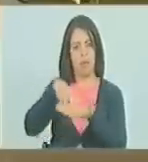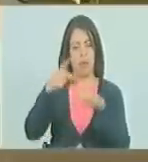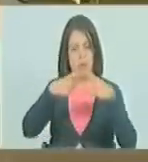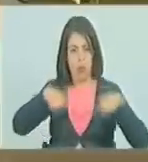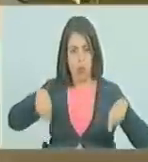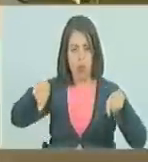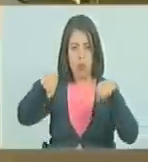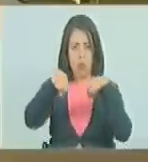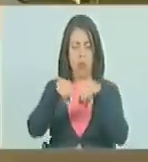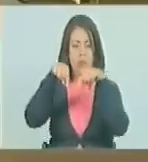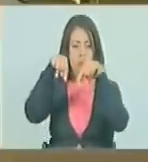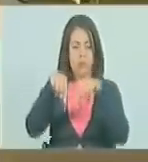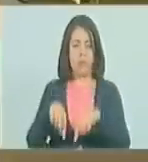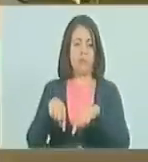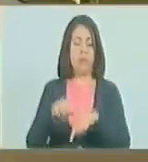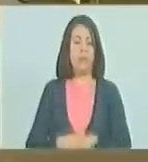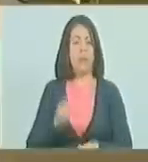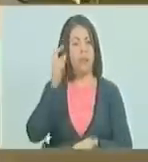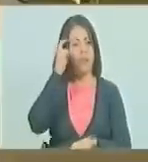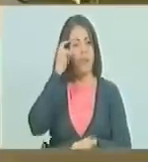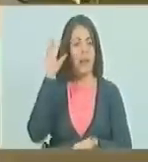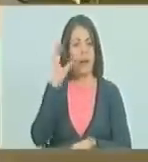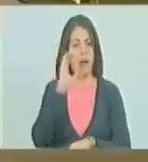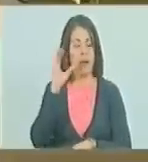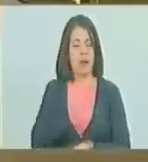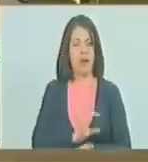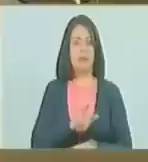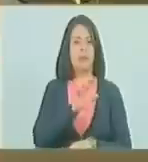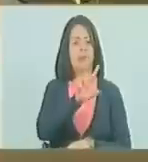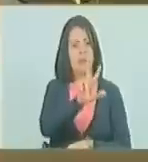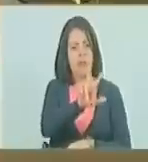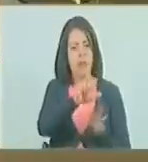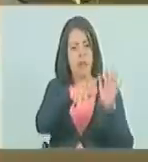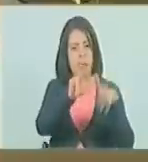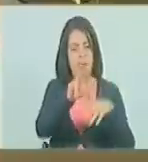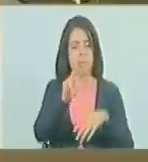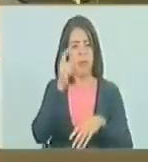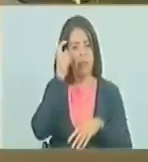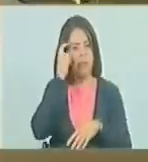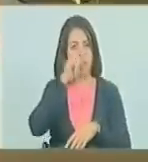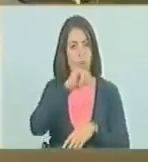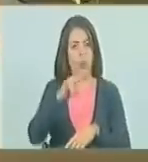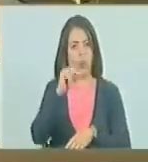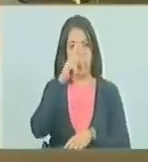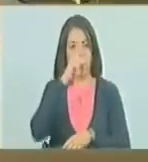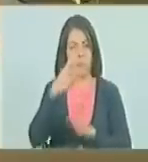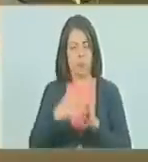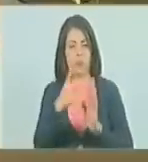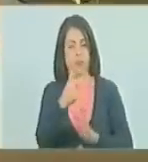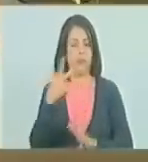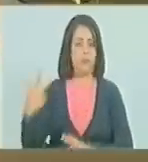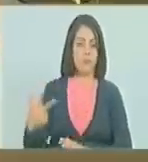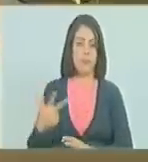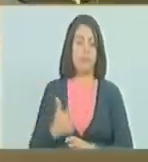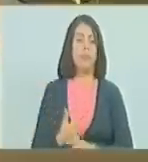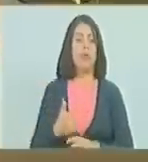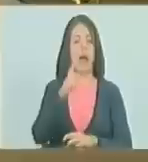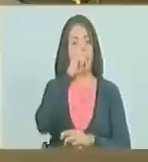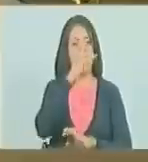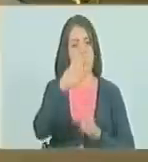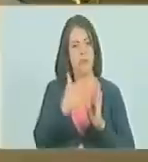Legislativo, sede de la Asamblea Nacional en Caracas, a los 13 días del mes de junio de 2023,